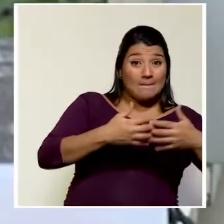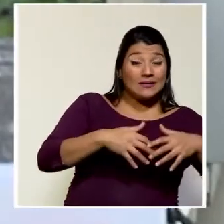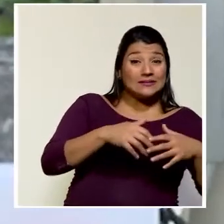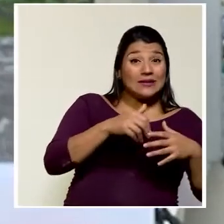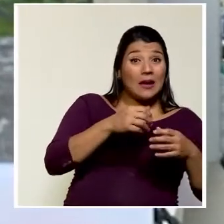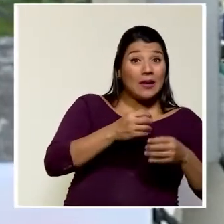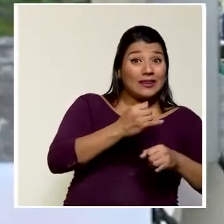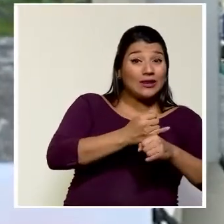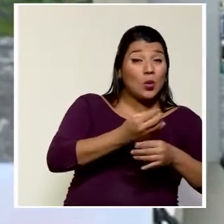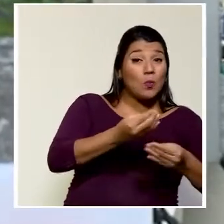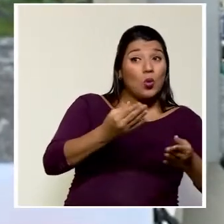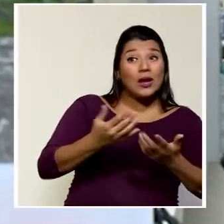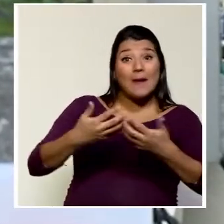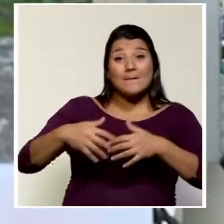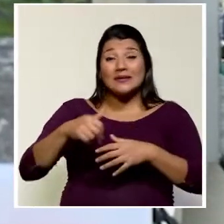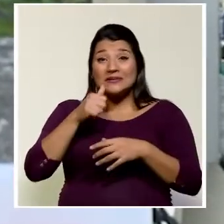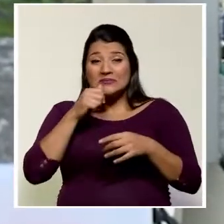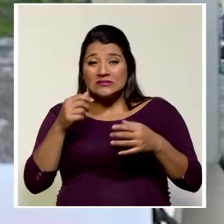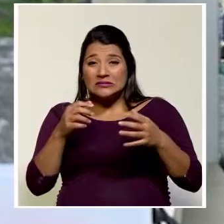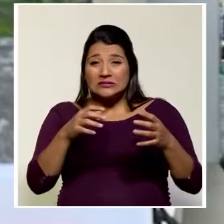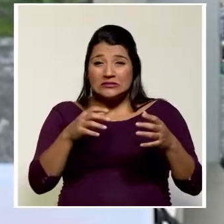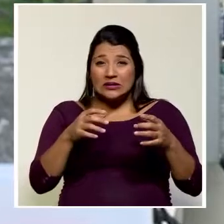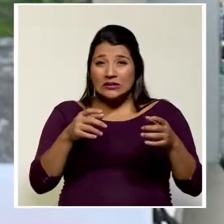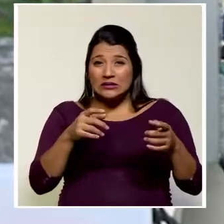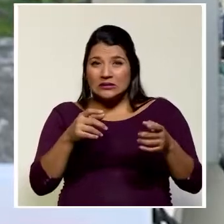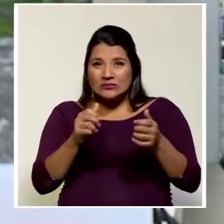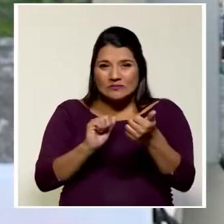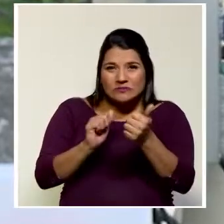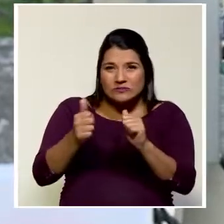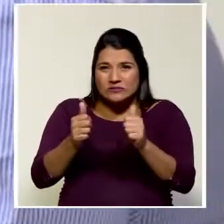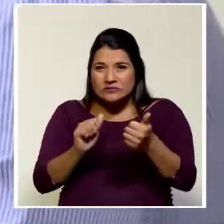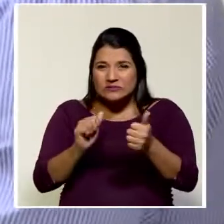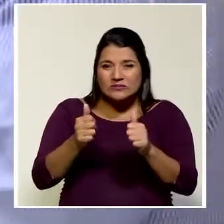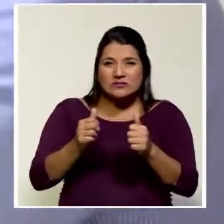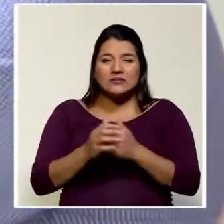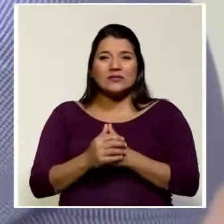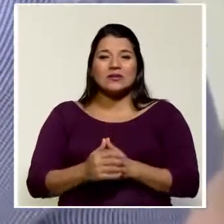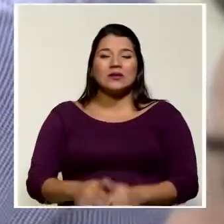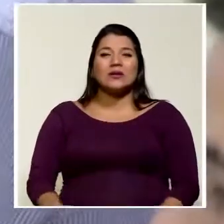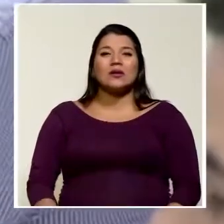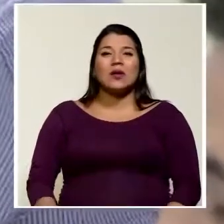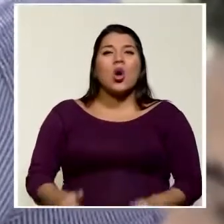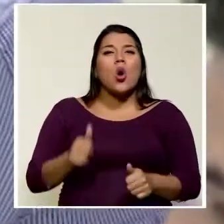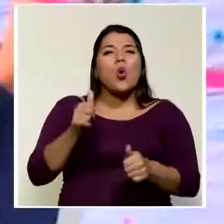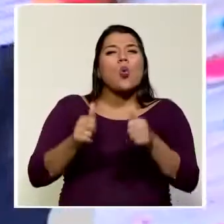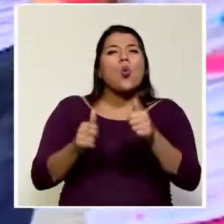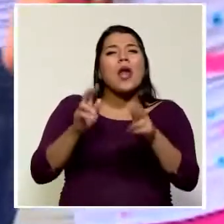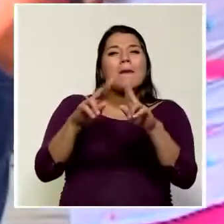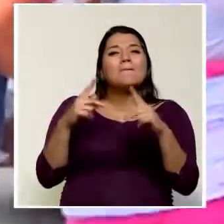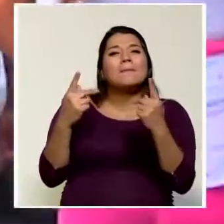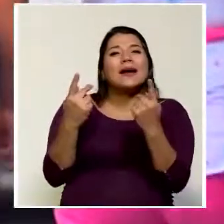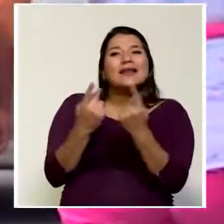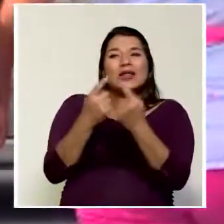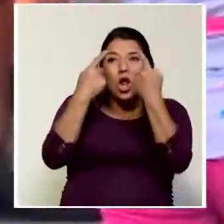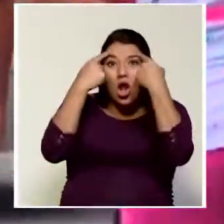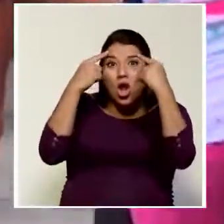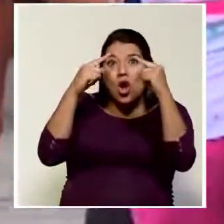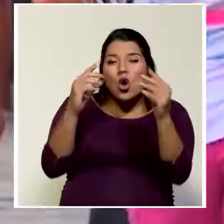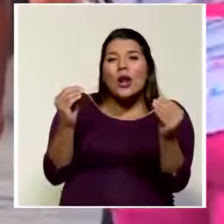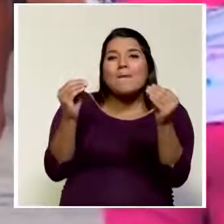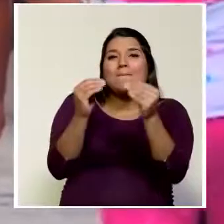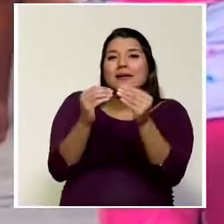privado. ¿Cuál partido atraerá más a los trabajadores públicos y cómo lo hará? El menú de